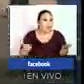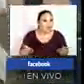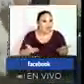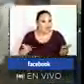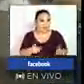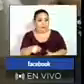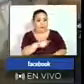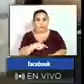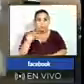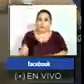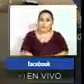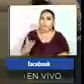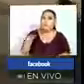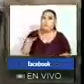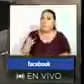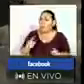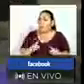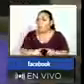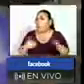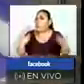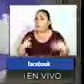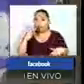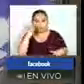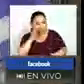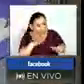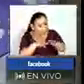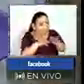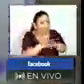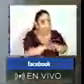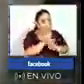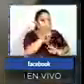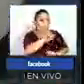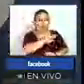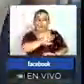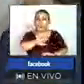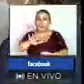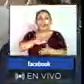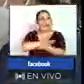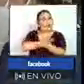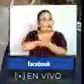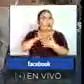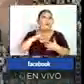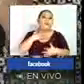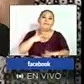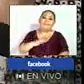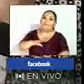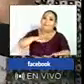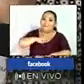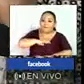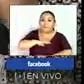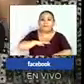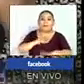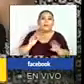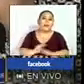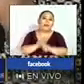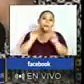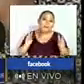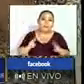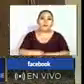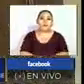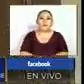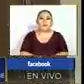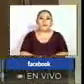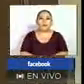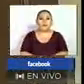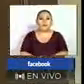nuevo, ¿verdad? Pero ya cuando entras y ves que todos están súper preparados, tranquilísima, o sea, eso da confianza.